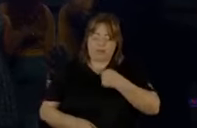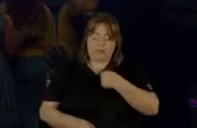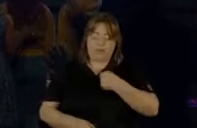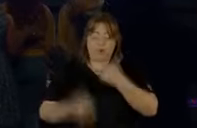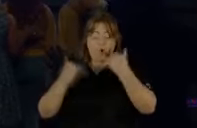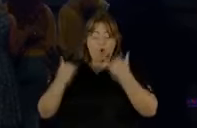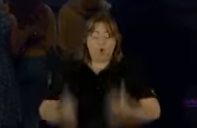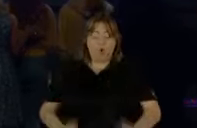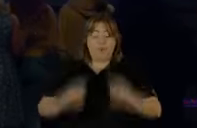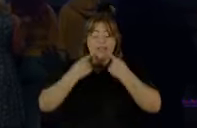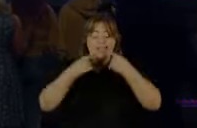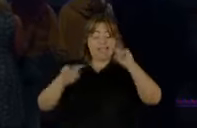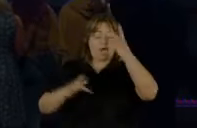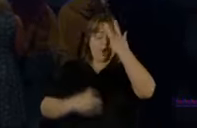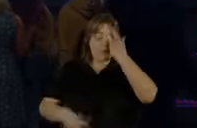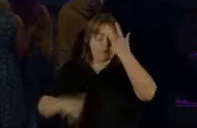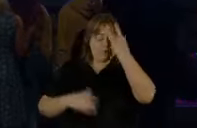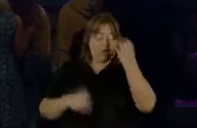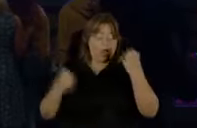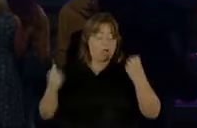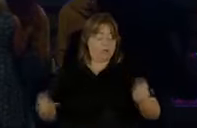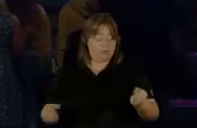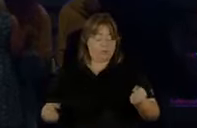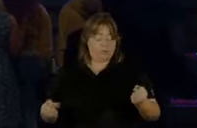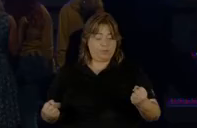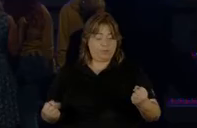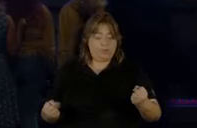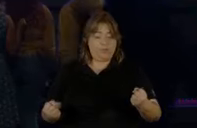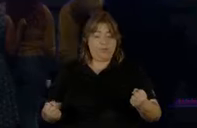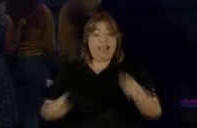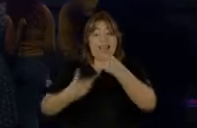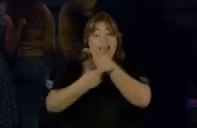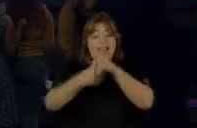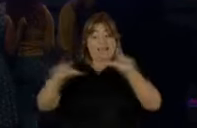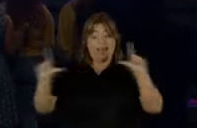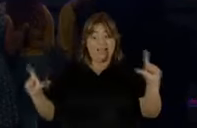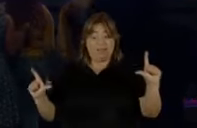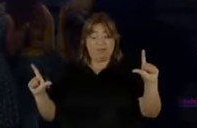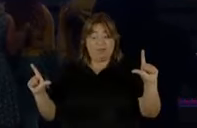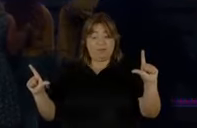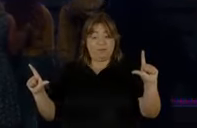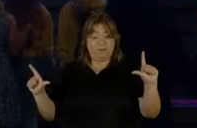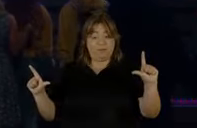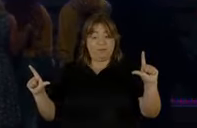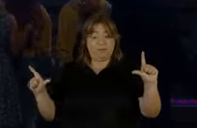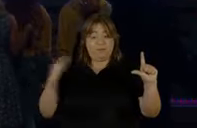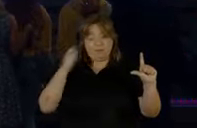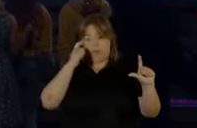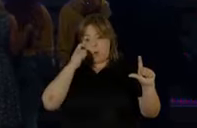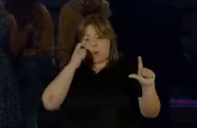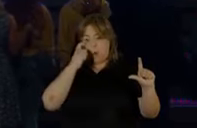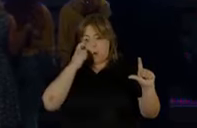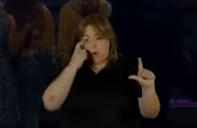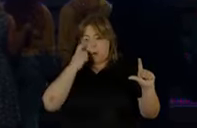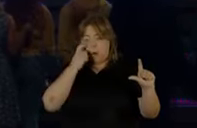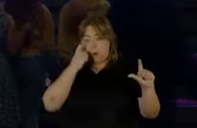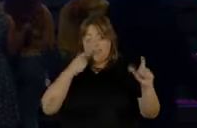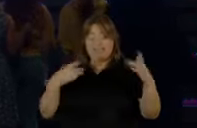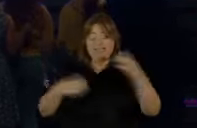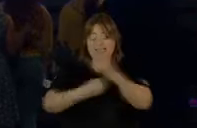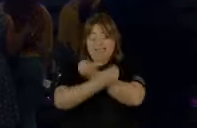me declaro sano. Me declaro libre. Me declaro